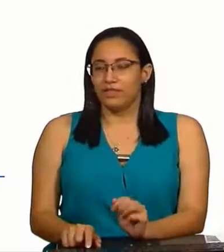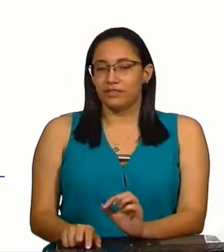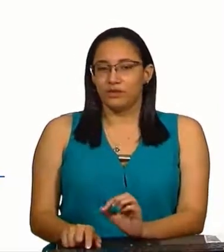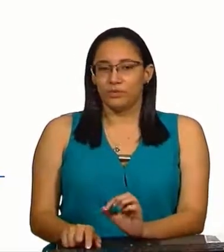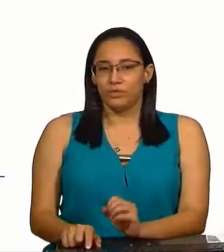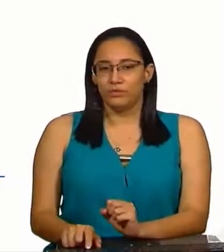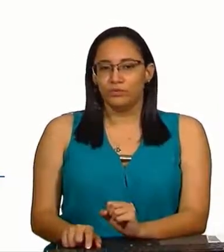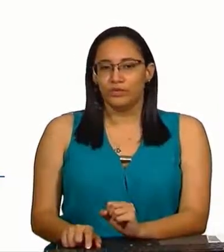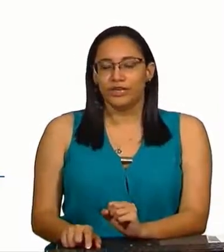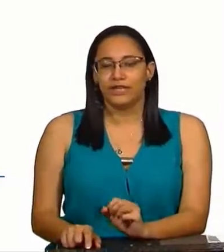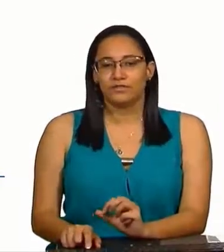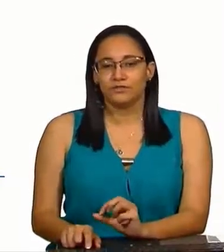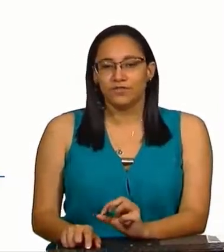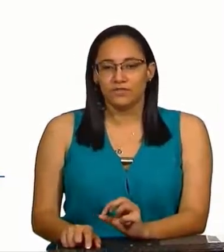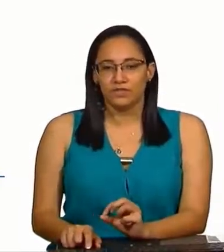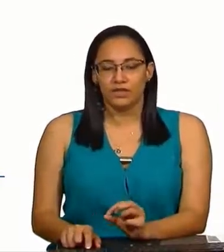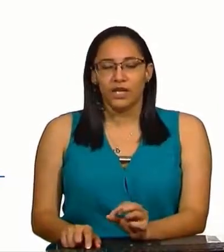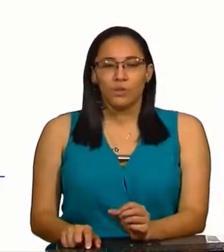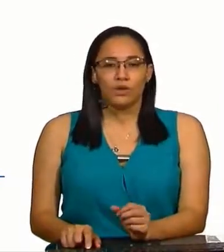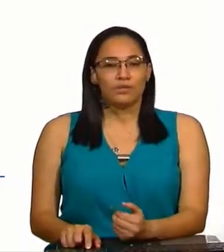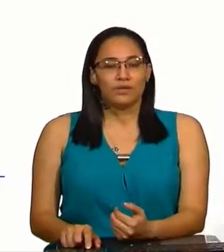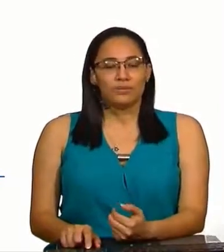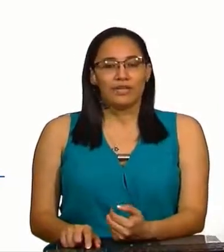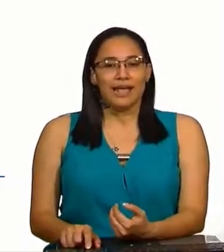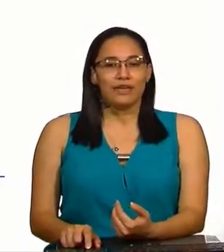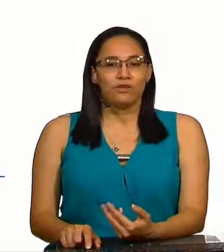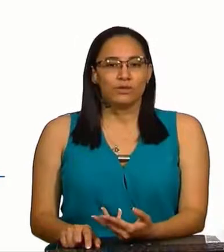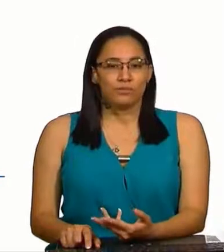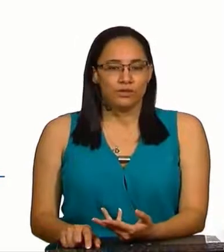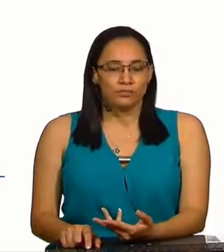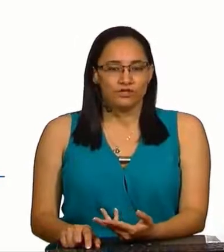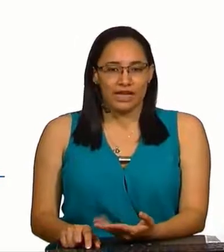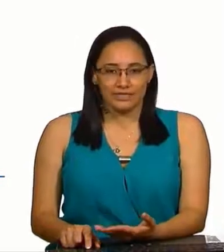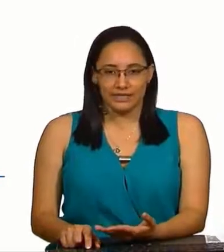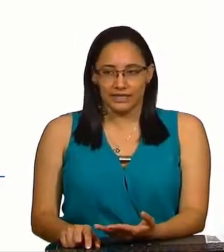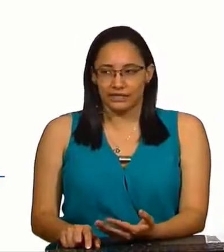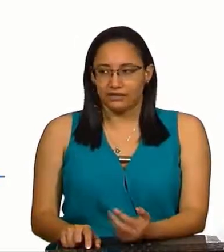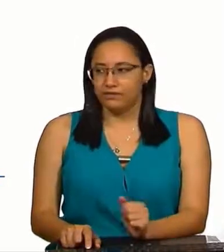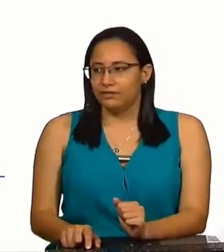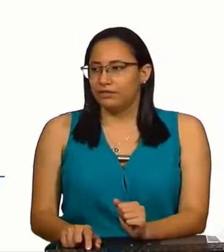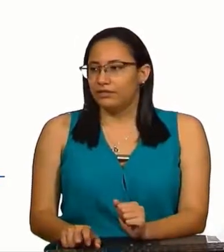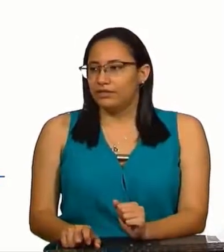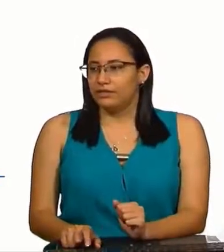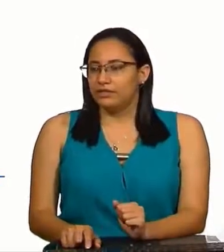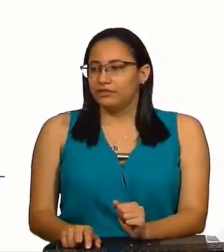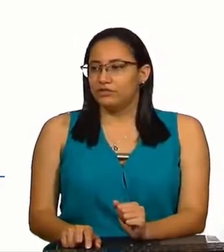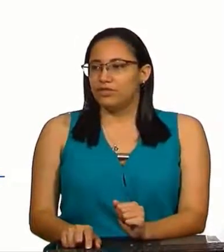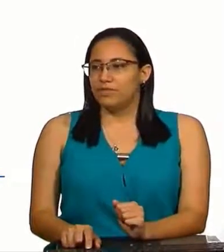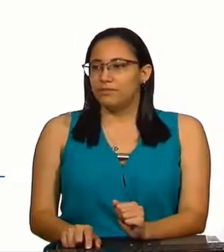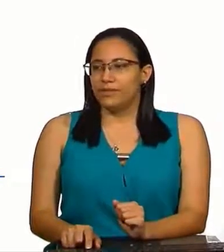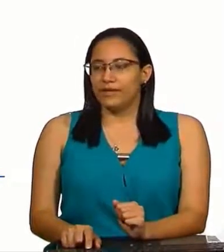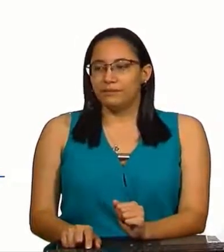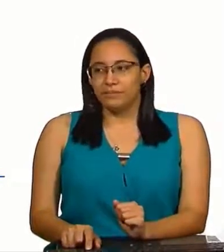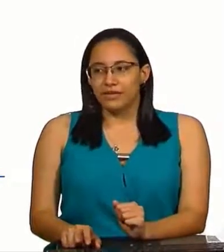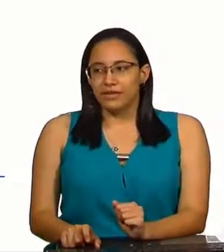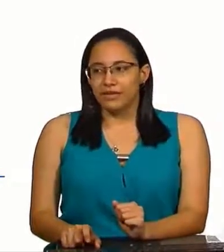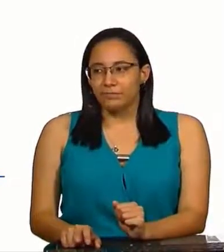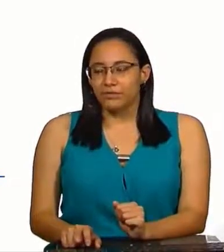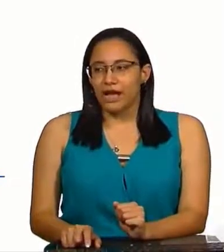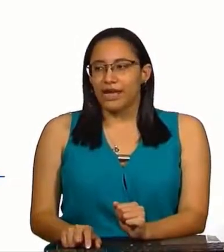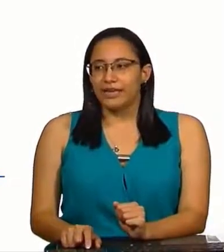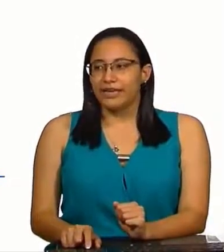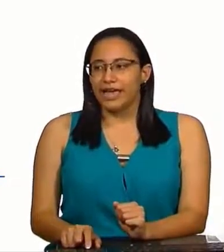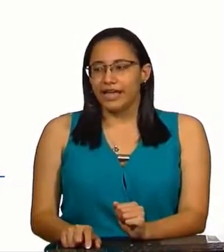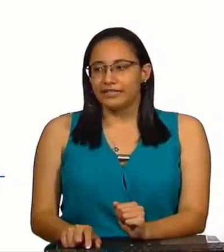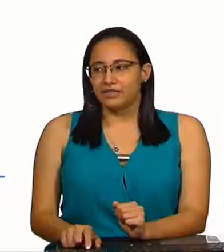más importantes. Número uno, can do something. Cuando hablamos de algo que podemos hacer. Si ustedes ven el primer